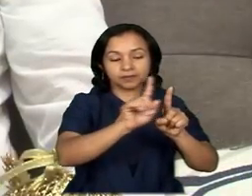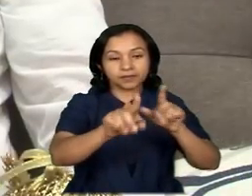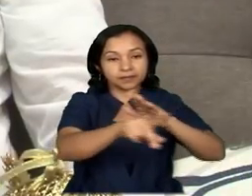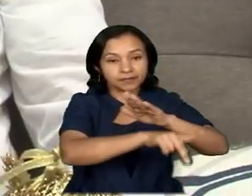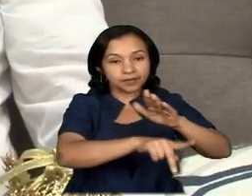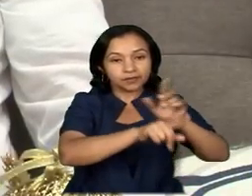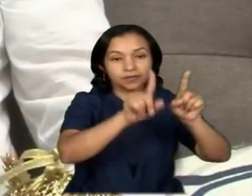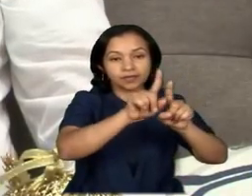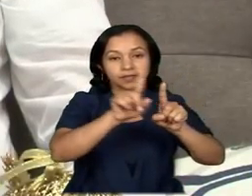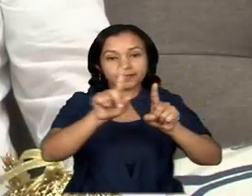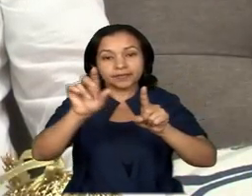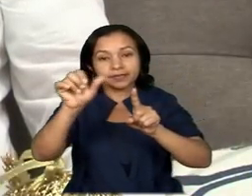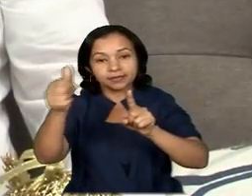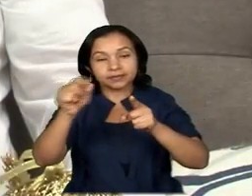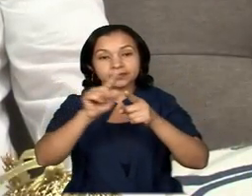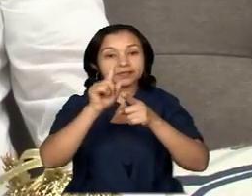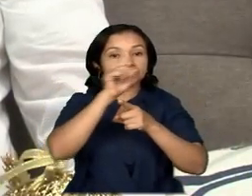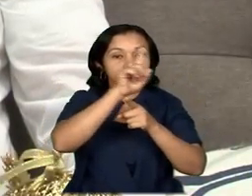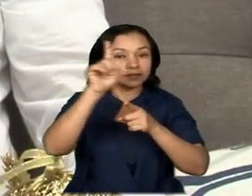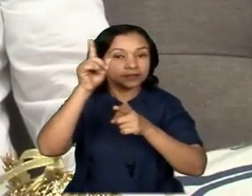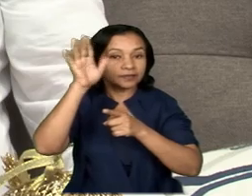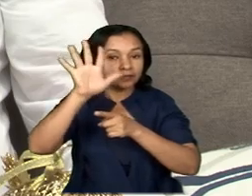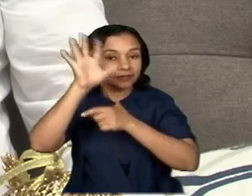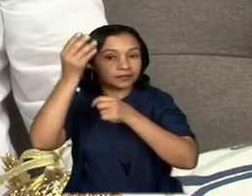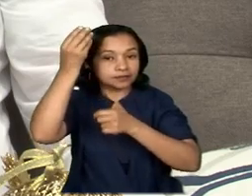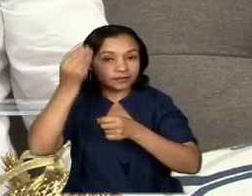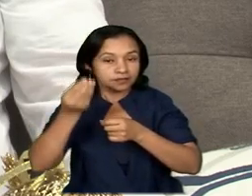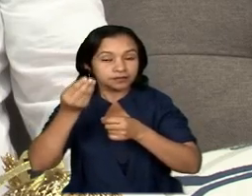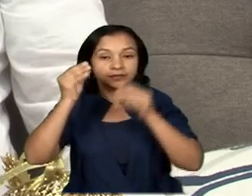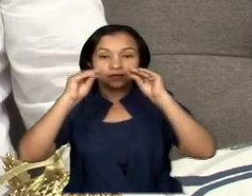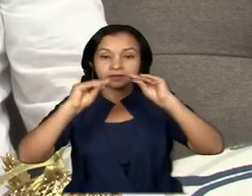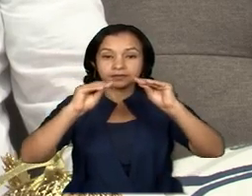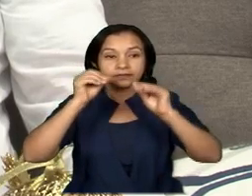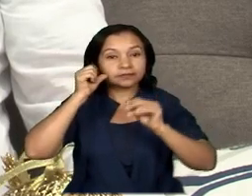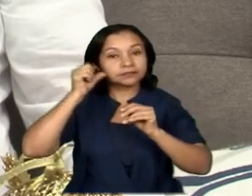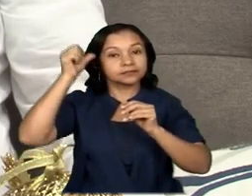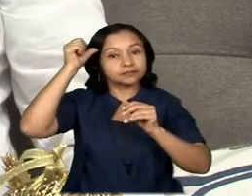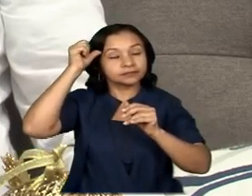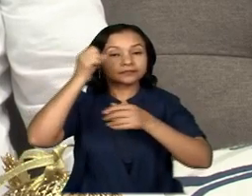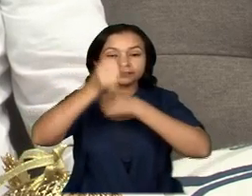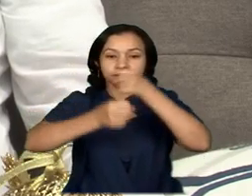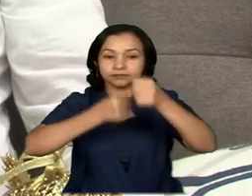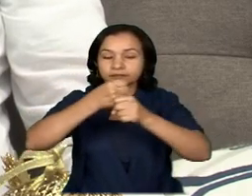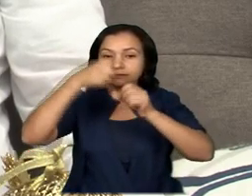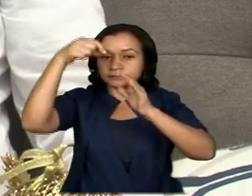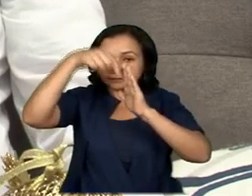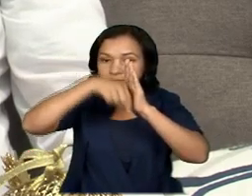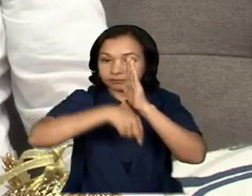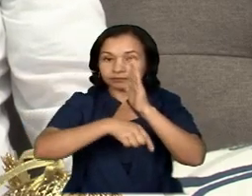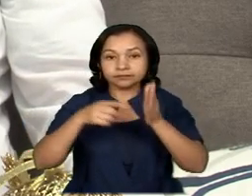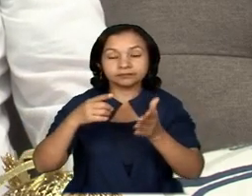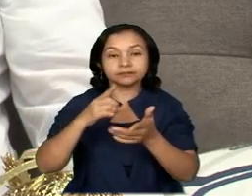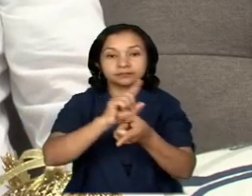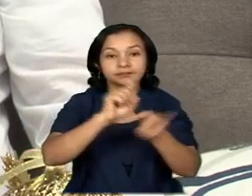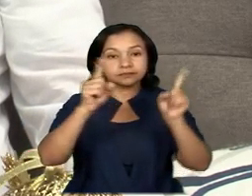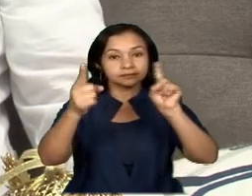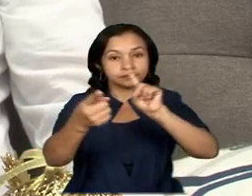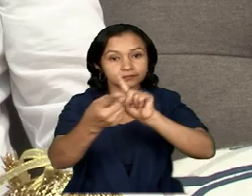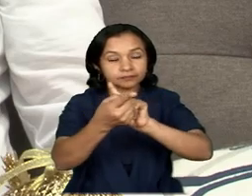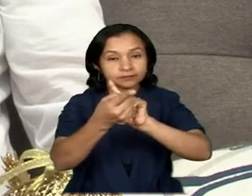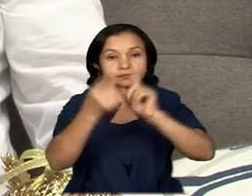de adultos, han hecho de este año un año de avances, un año de profundizar la ruta de transformación evolutiva